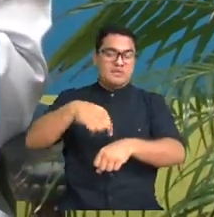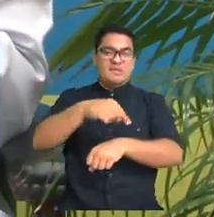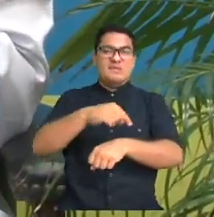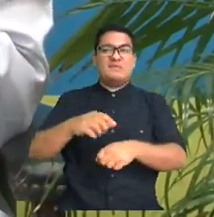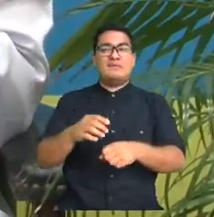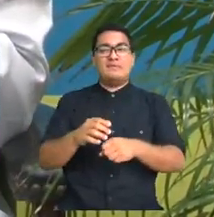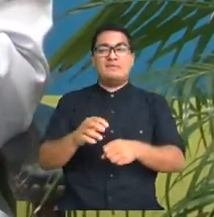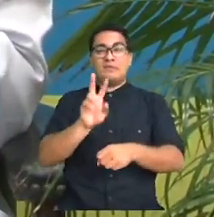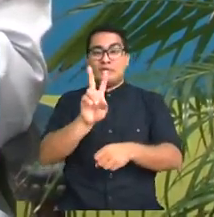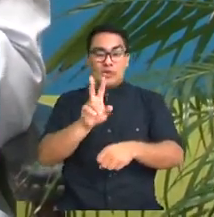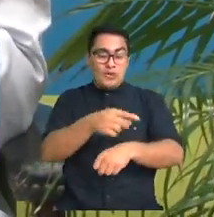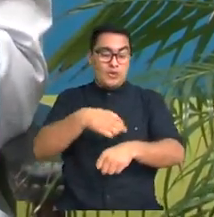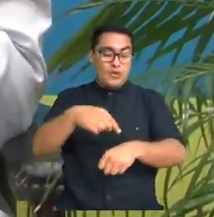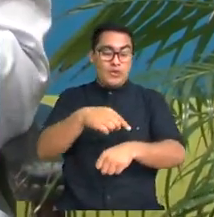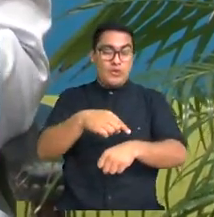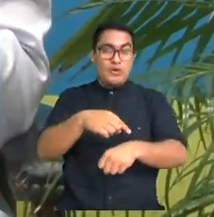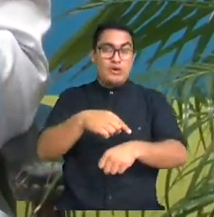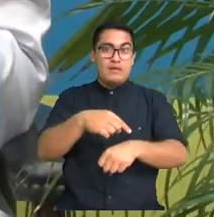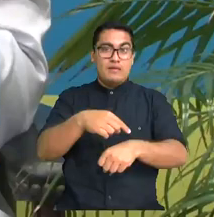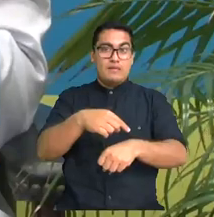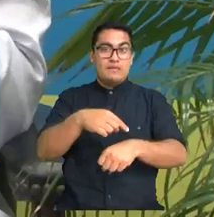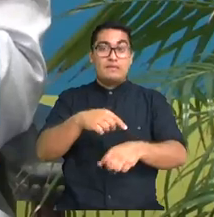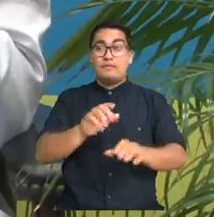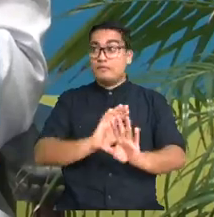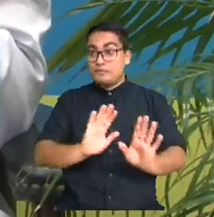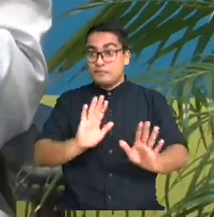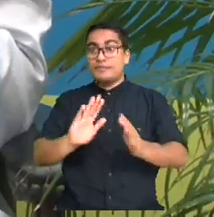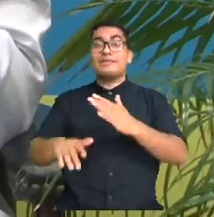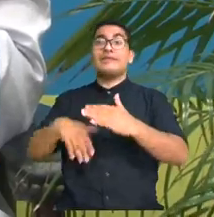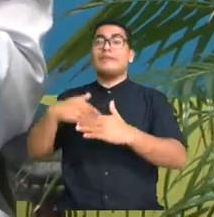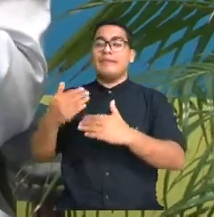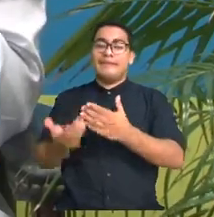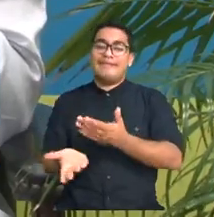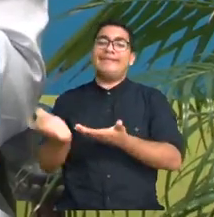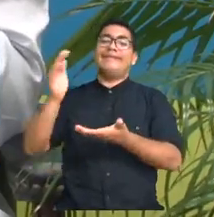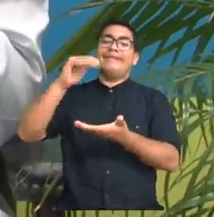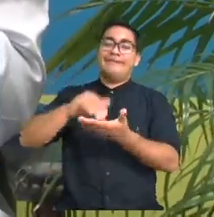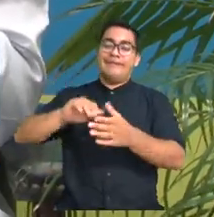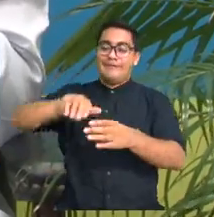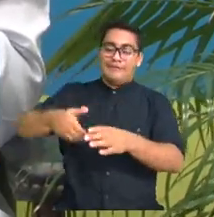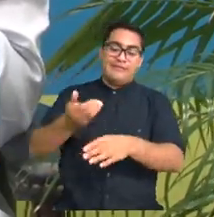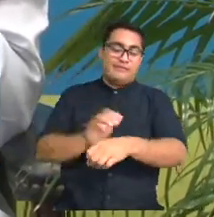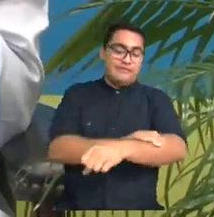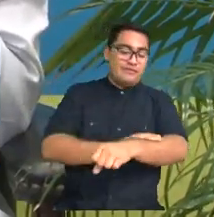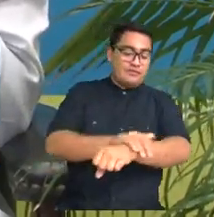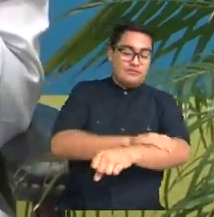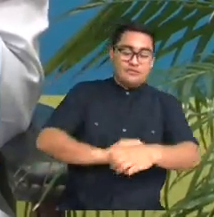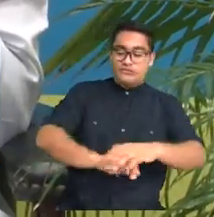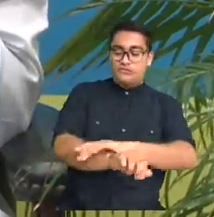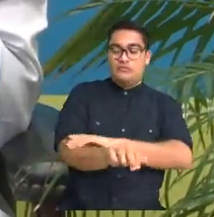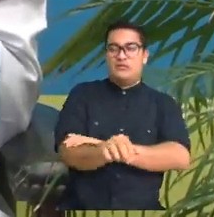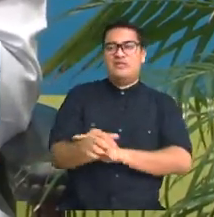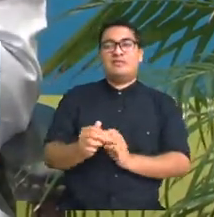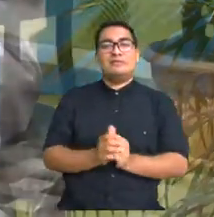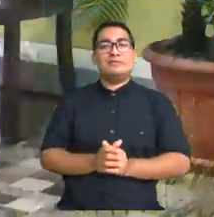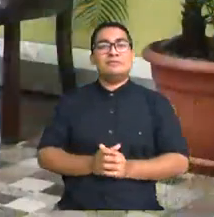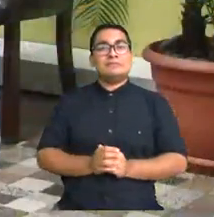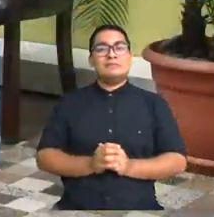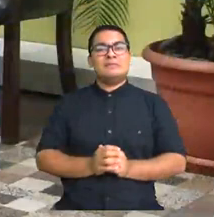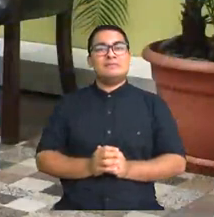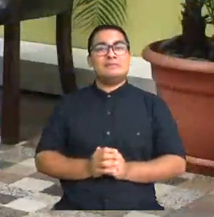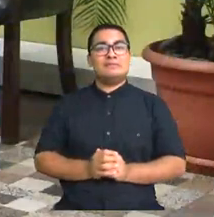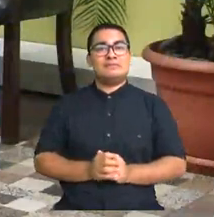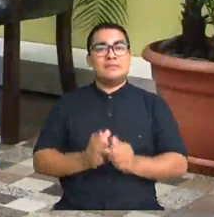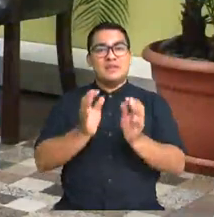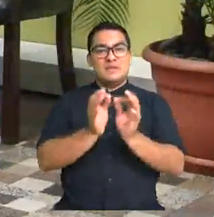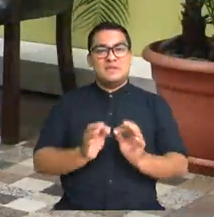del bloqueador solar se tiene que hacer cada 2 horas, salgamos o no. Uh-huh. Usted nos decía que tenemos que cuidarnos